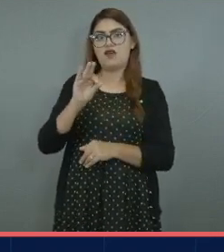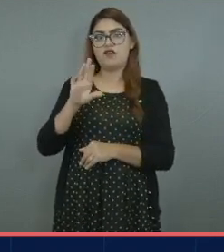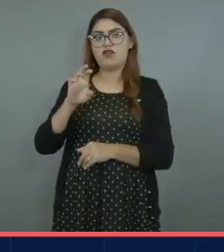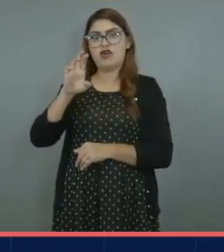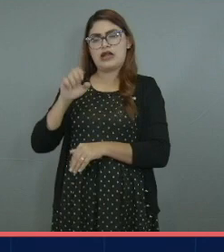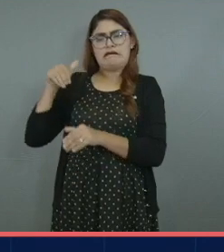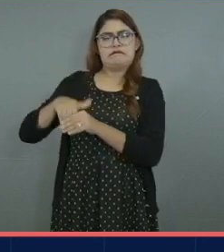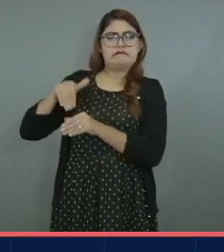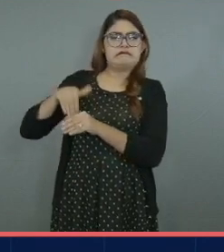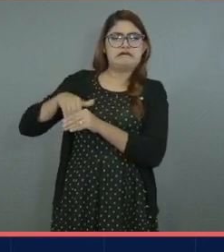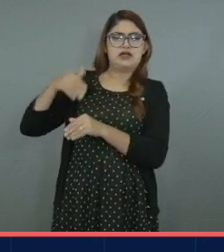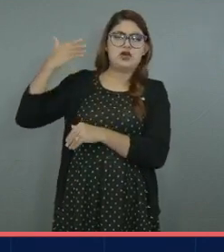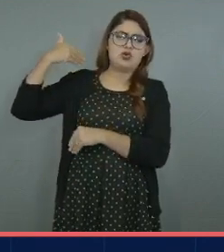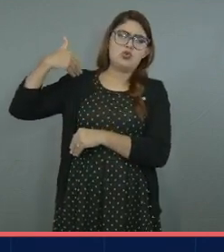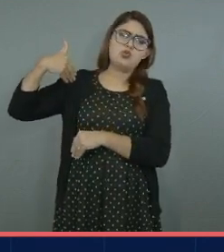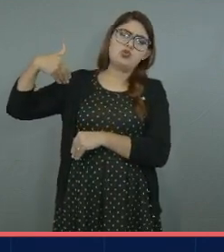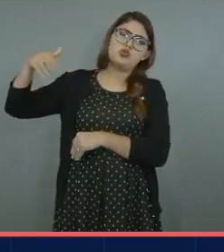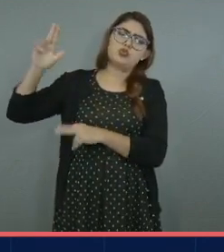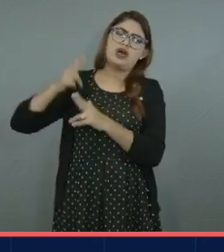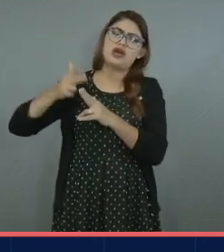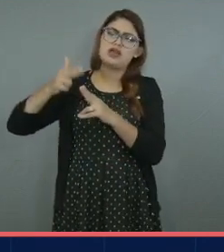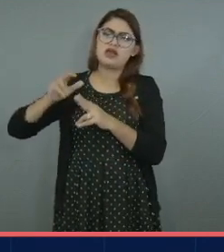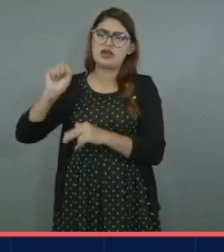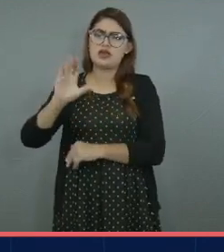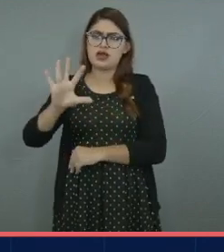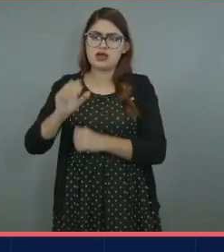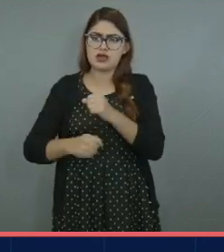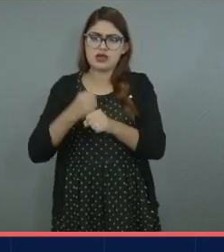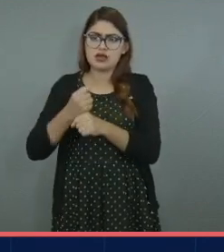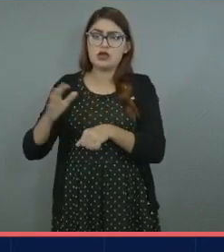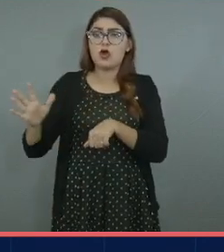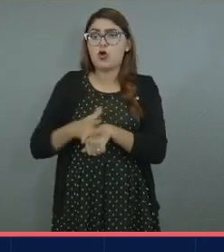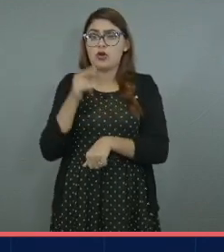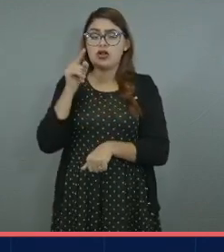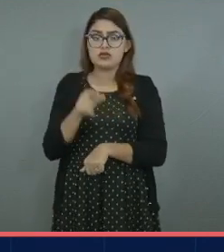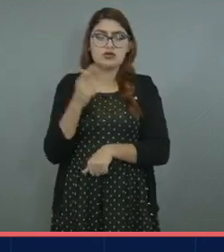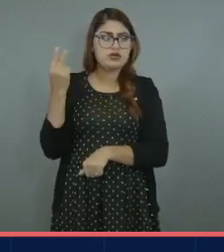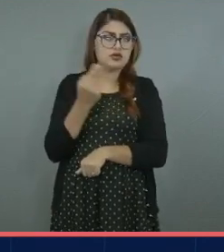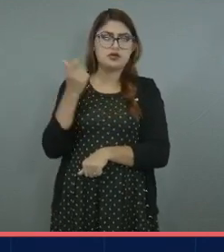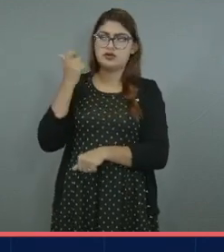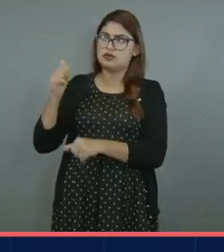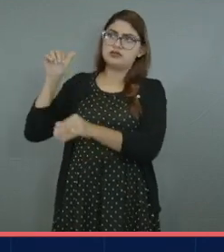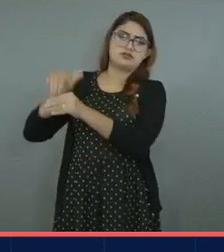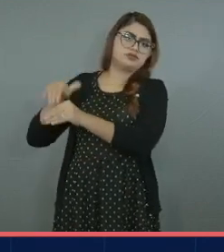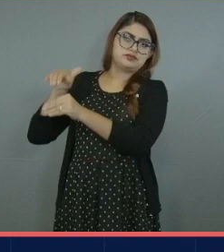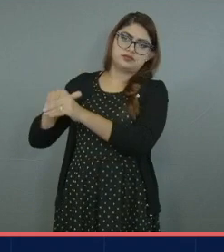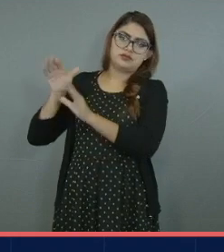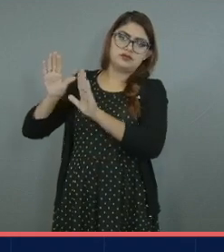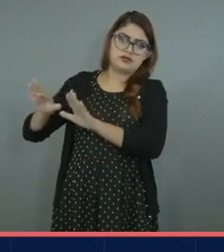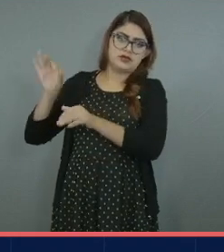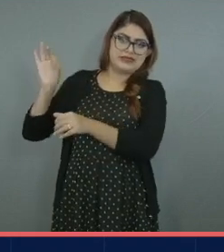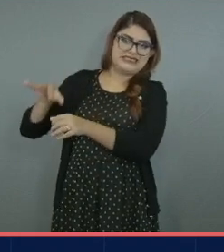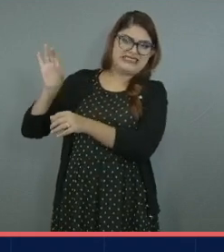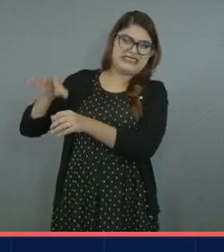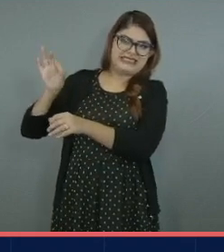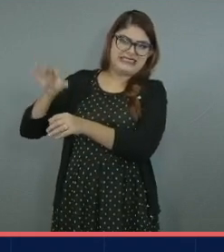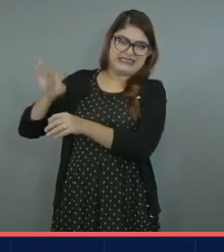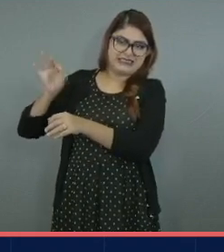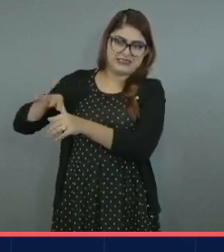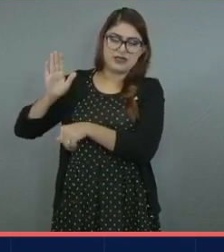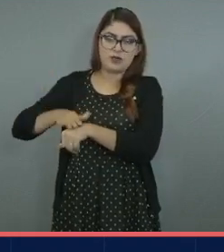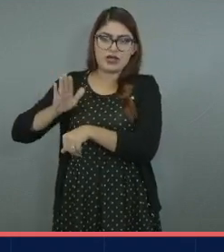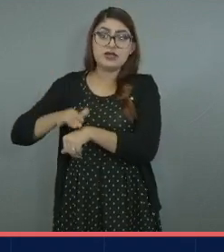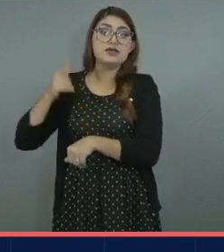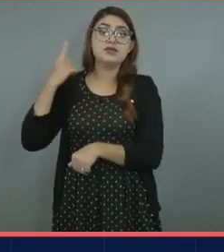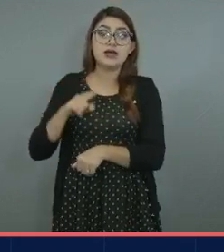65 años de edad, porque tienes que estar poniéndole a esa bolsita dinero para que se vaya multiplicando con